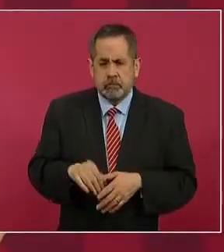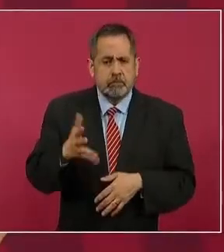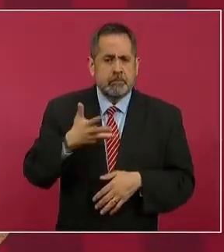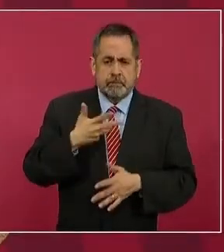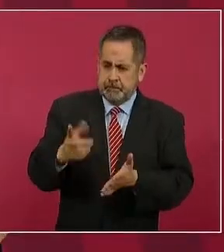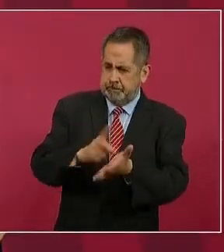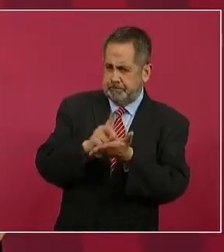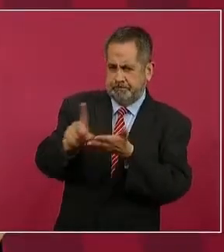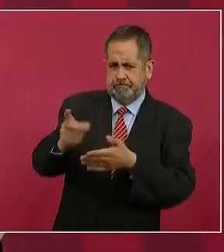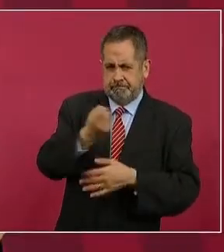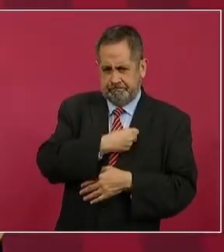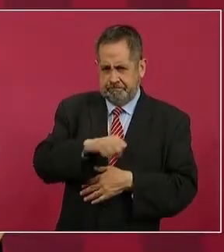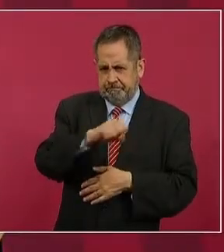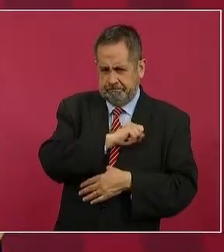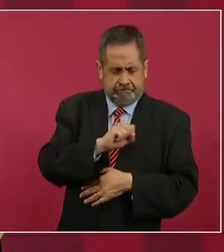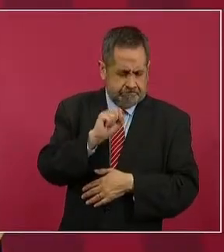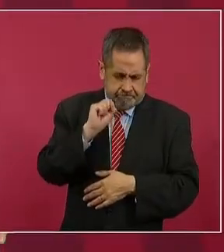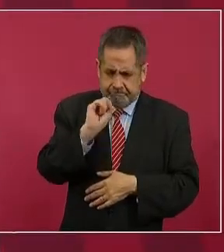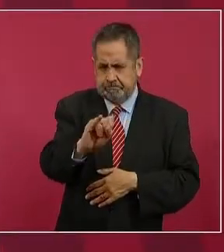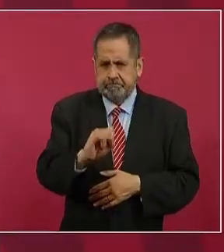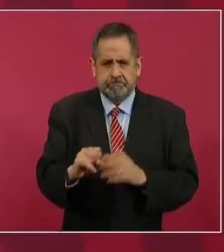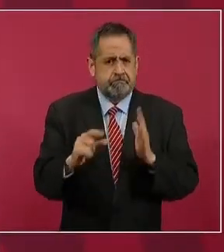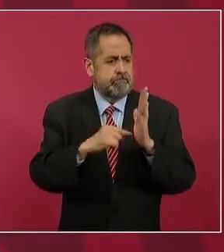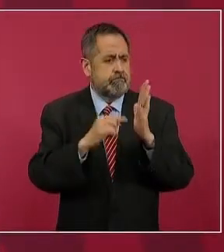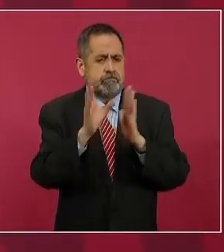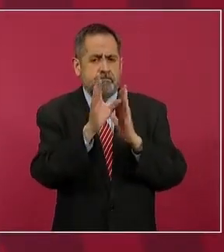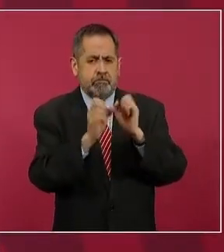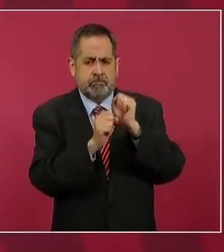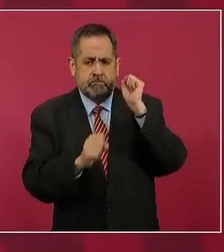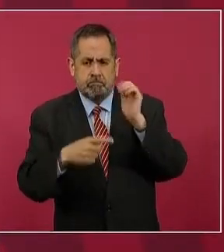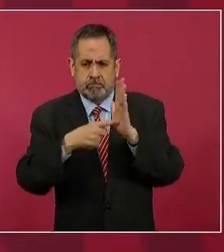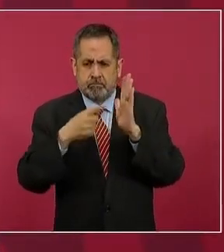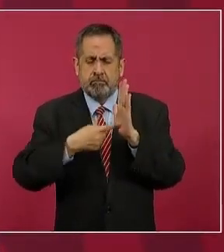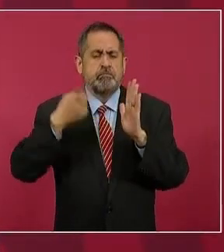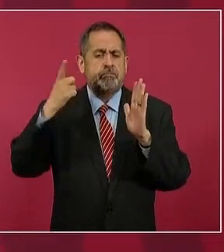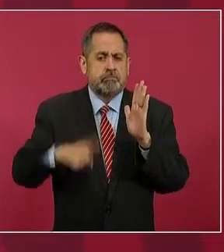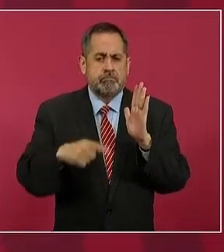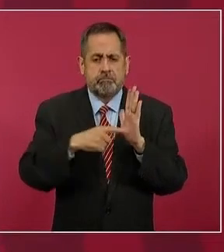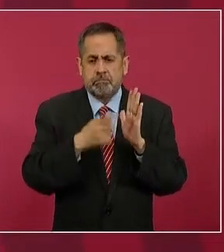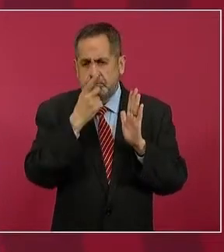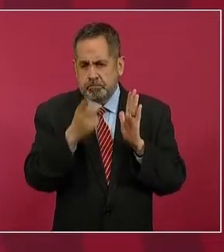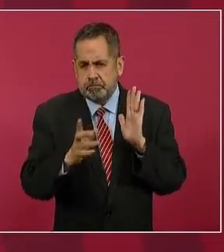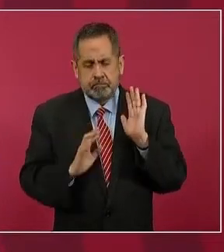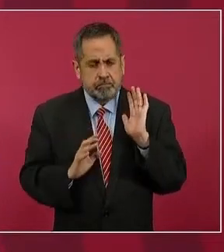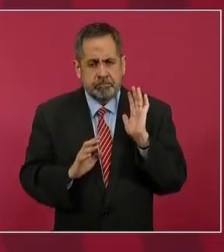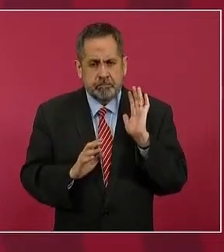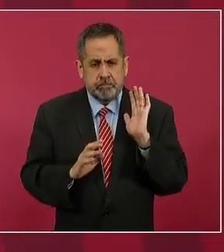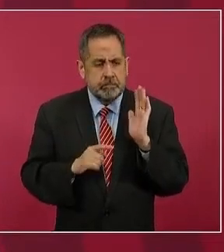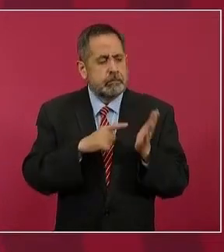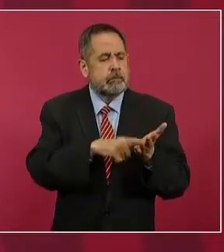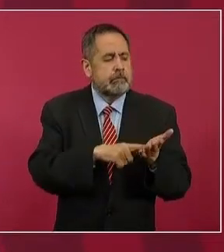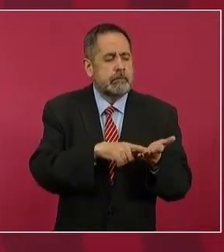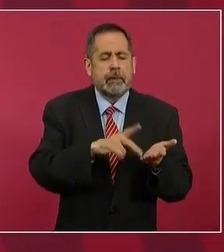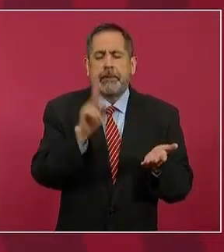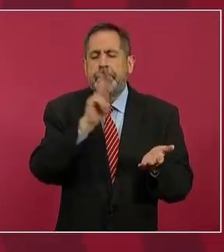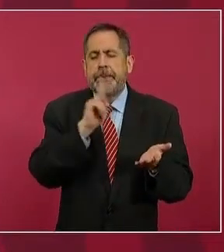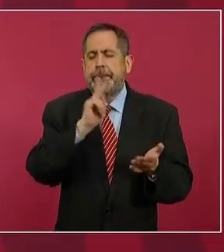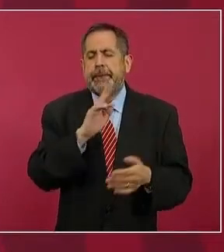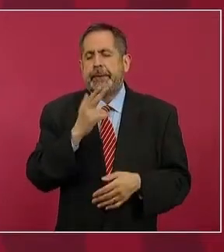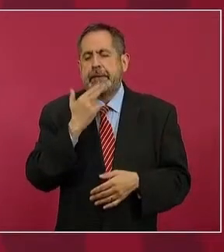salud. Está contemplado en la Constitución y no queremos que sea letra muerta.